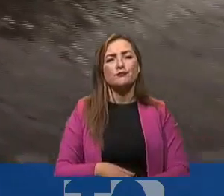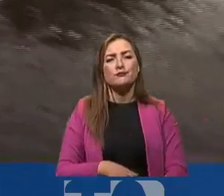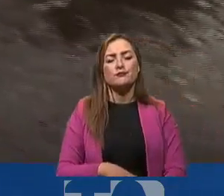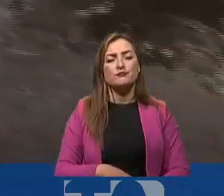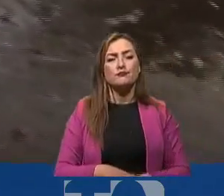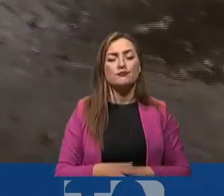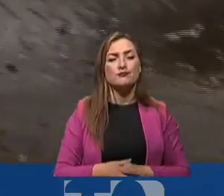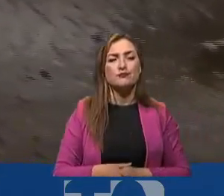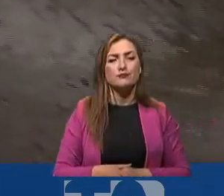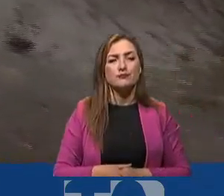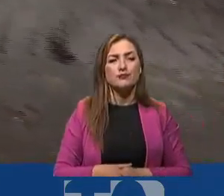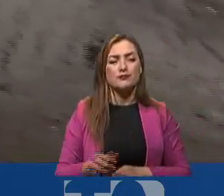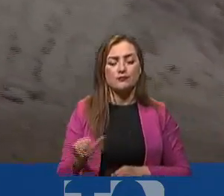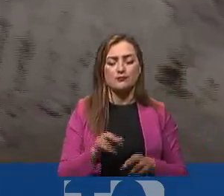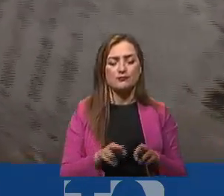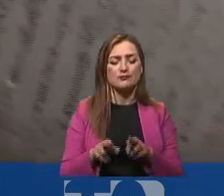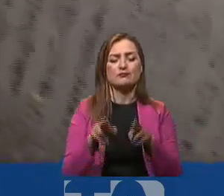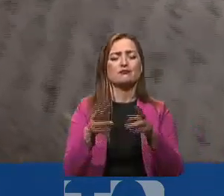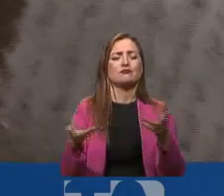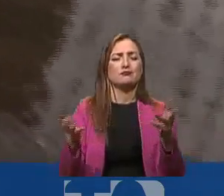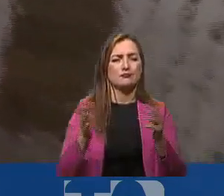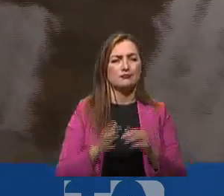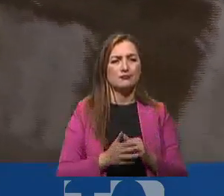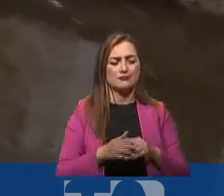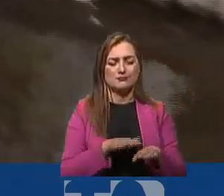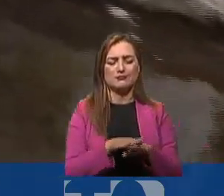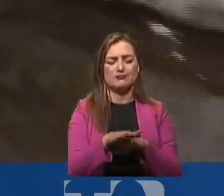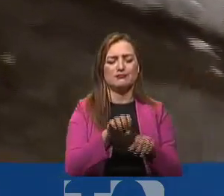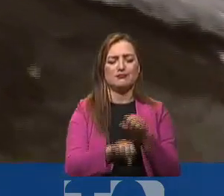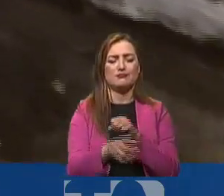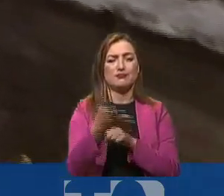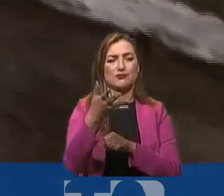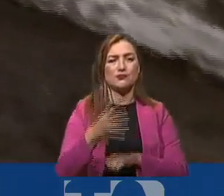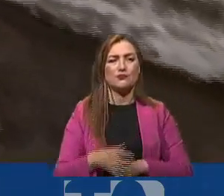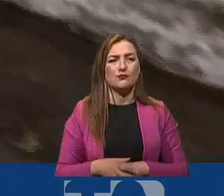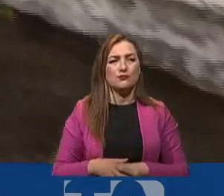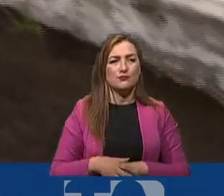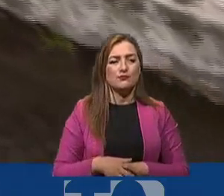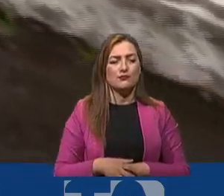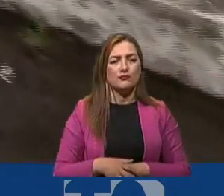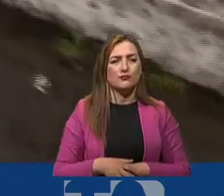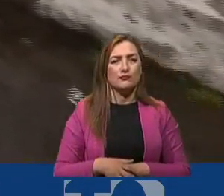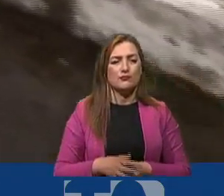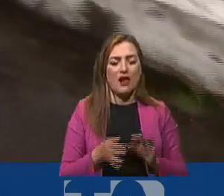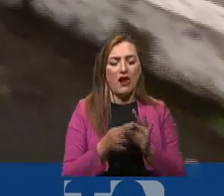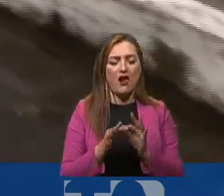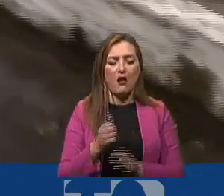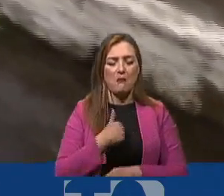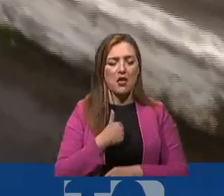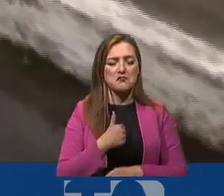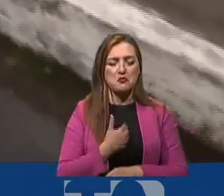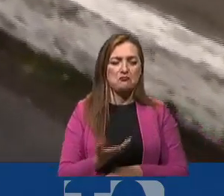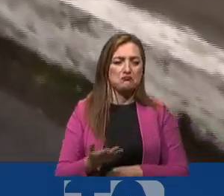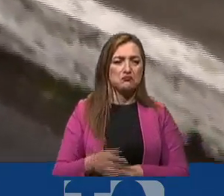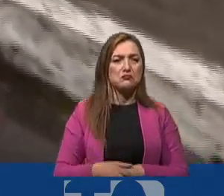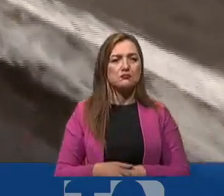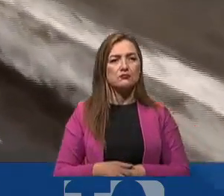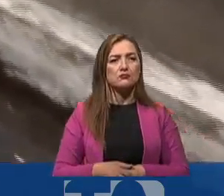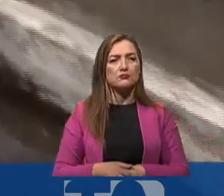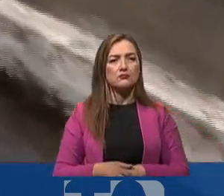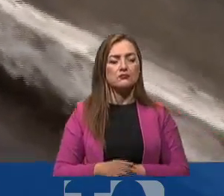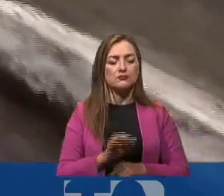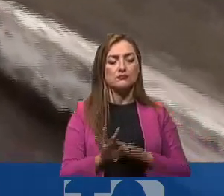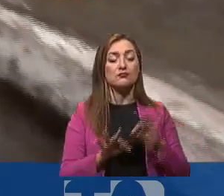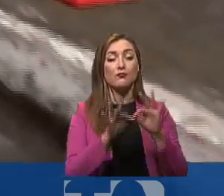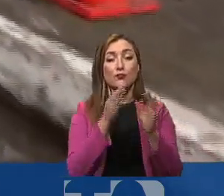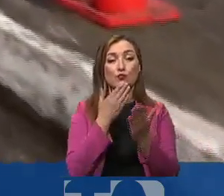prácticamente un río. Aparte de eso, daña el asfalto, ¿no? Que luego nos tocará, pues, probablemente reparar a nosotros mismos. Perfecto, muchísimas